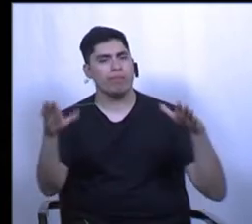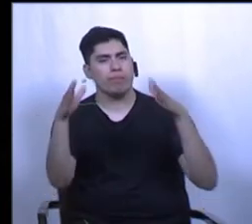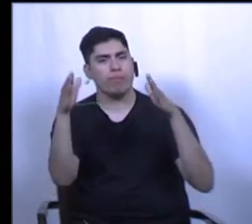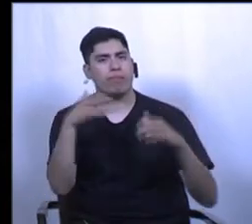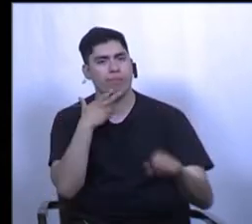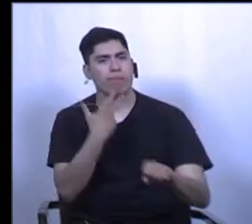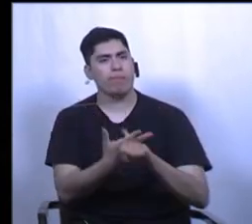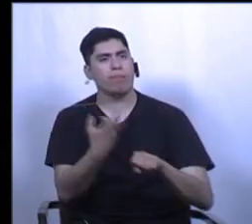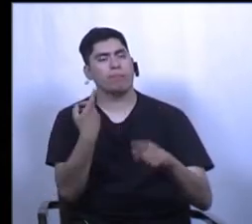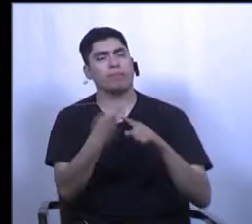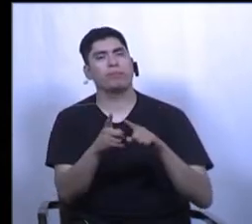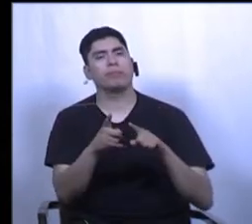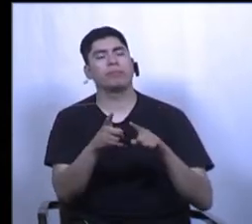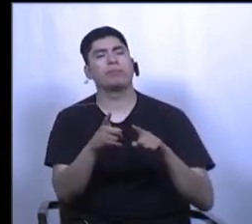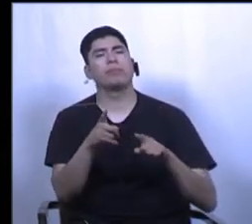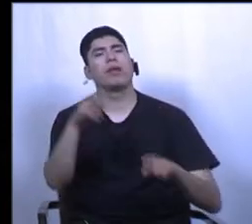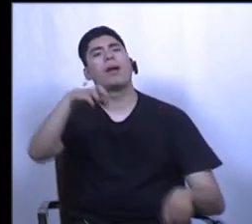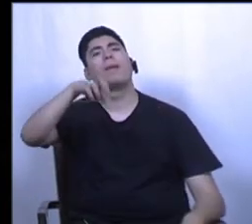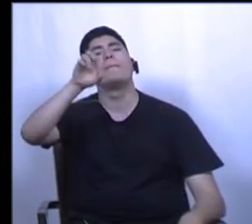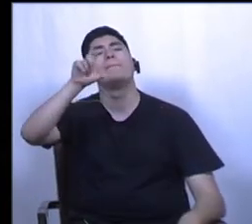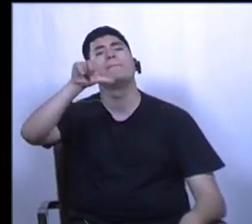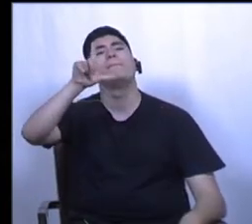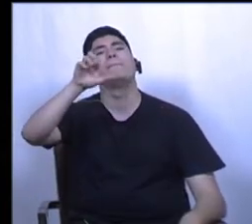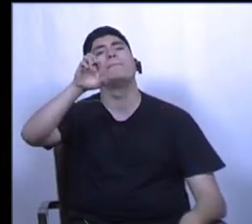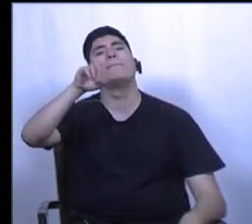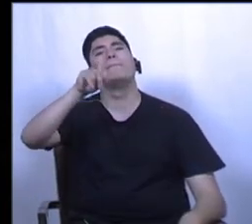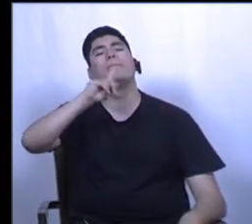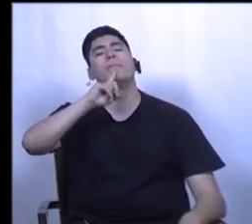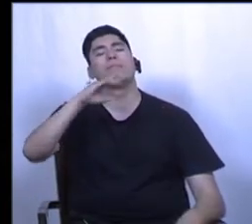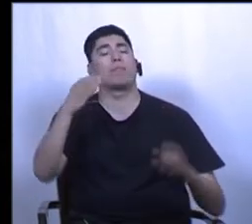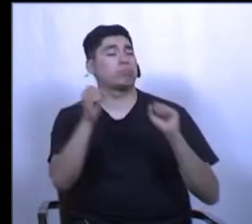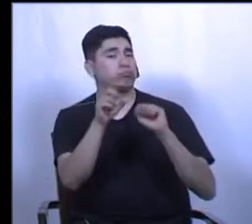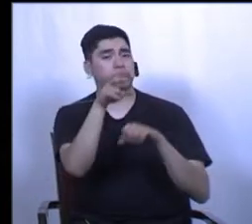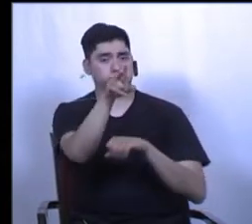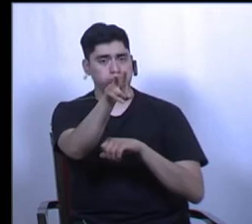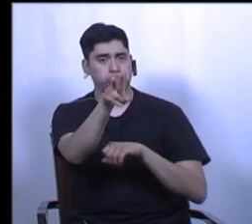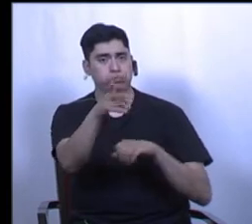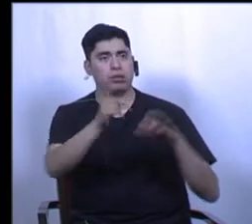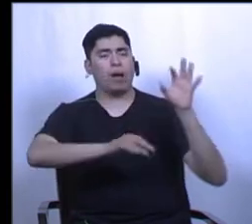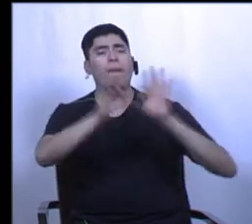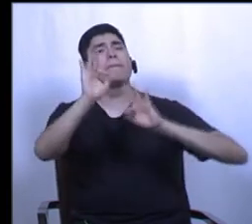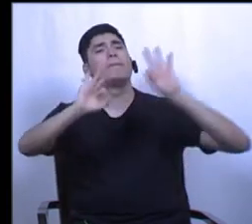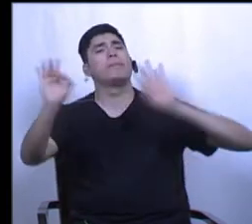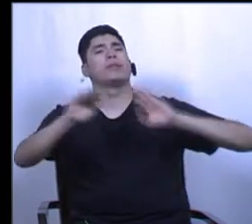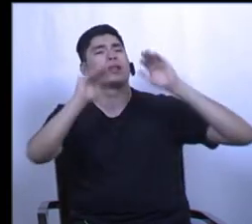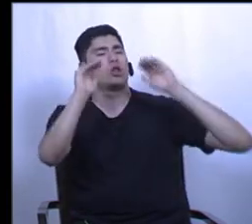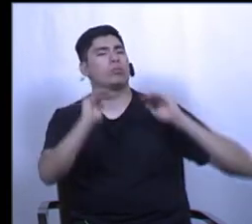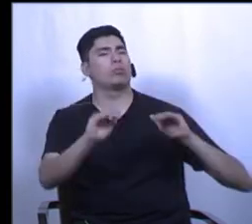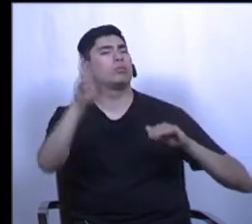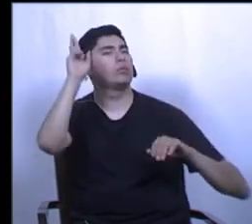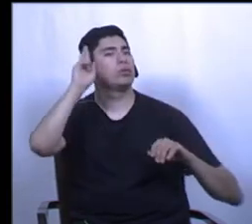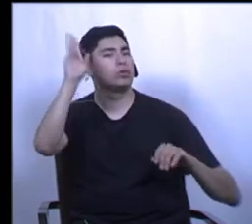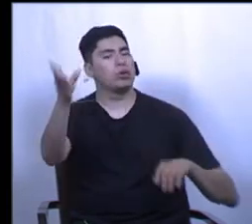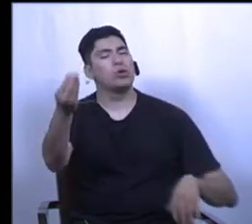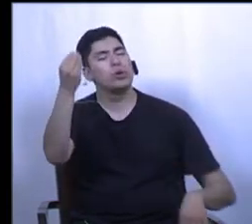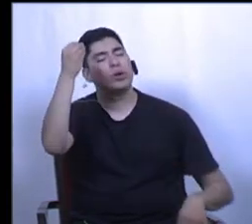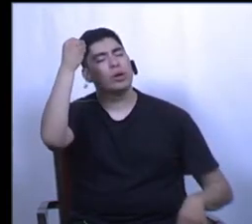Ahí está buscando los pellets para alimentarse y se puede ver, se puede medir lo mismo con los recuerdos. Y esto